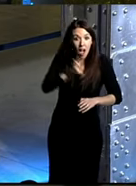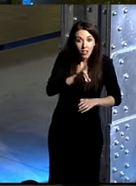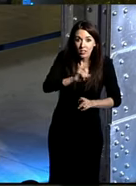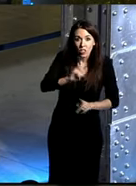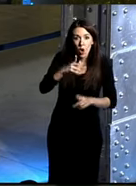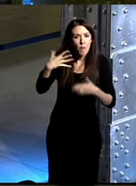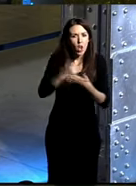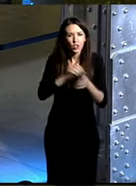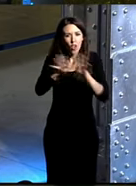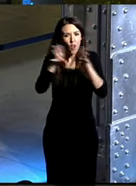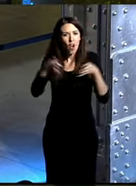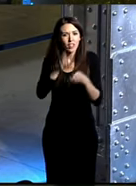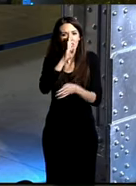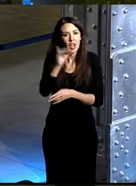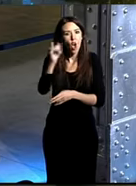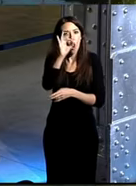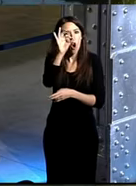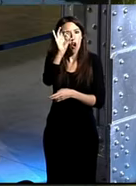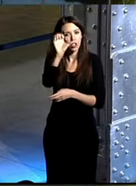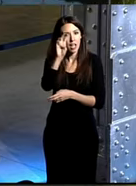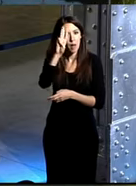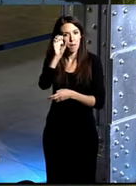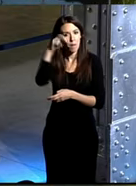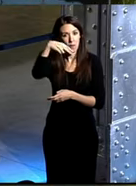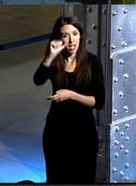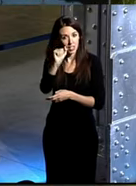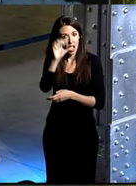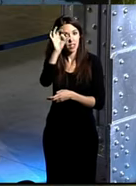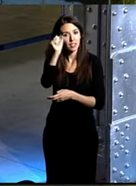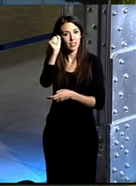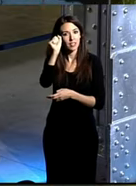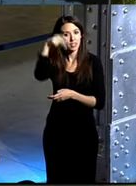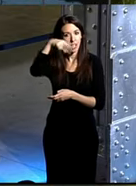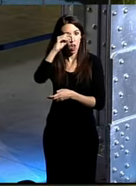nos está escuchando por streaming, que es José de la Peña, Sandopem,